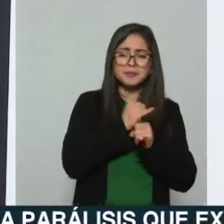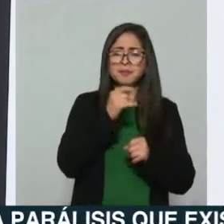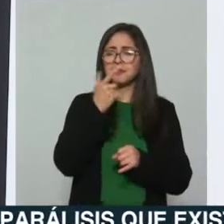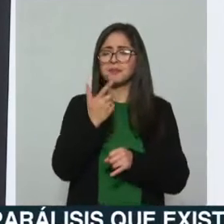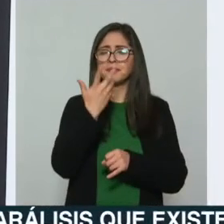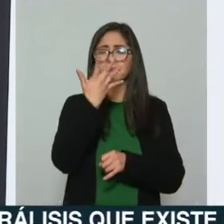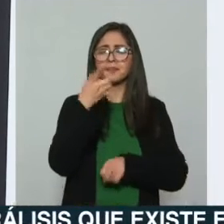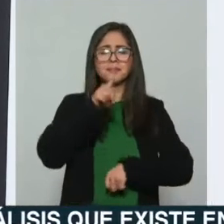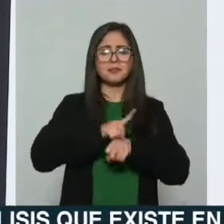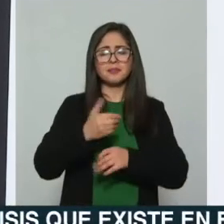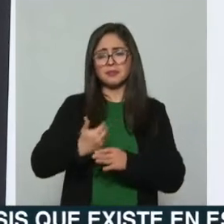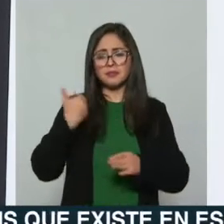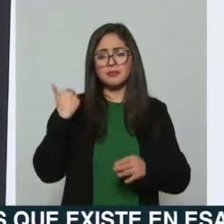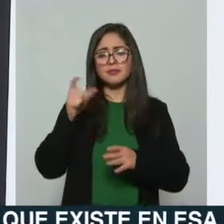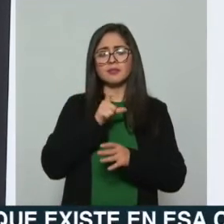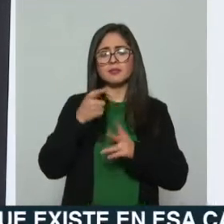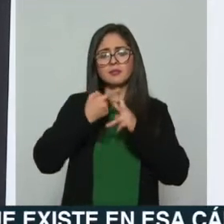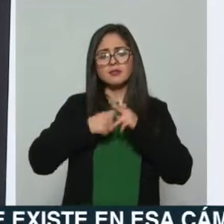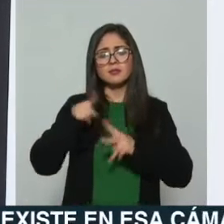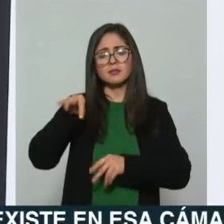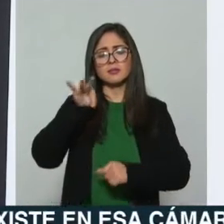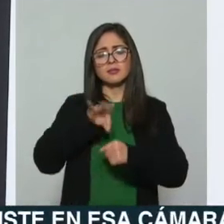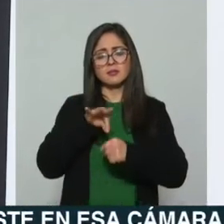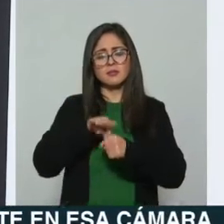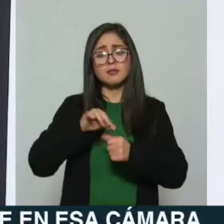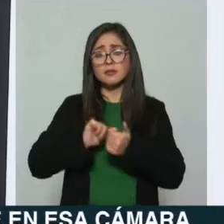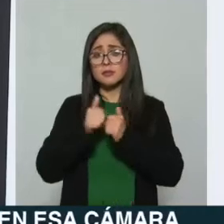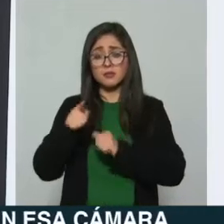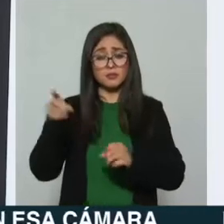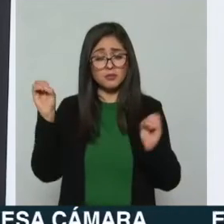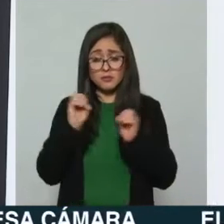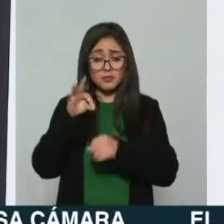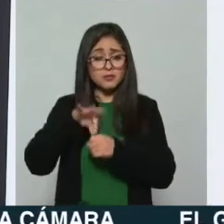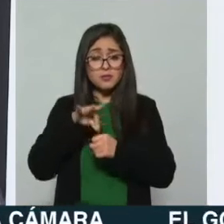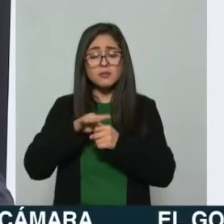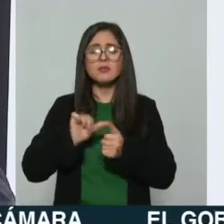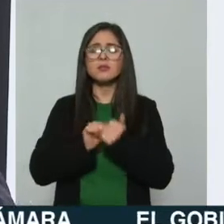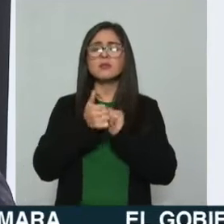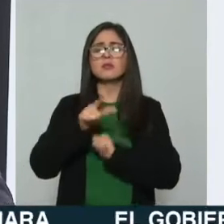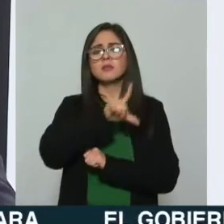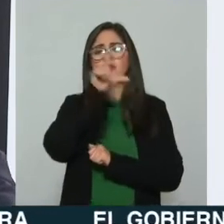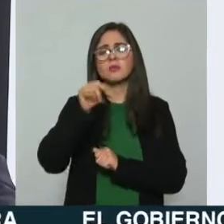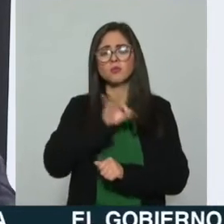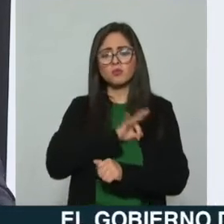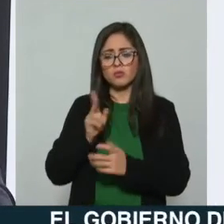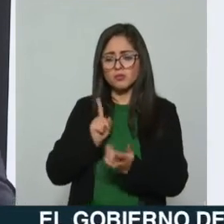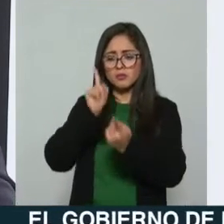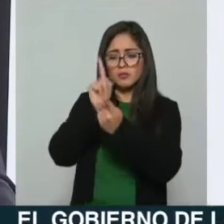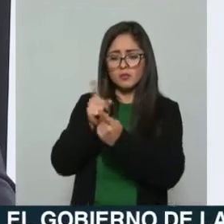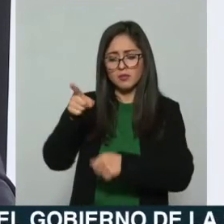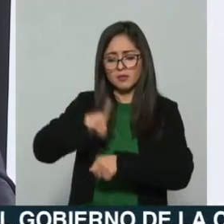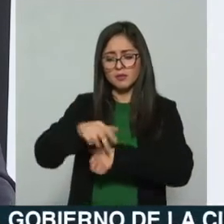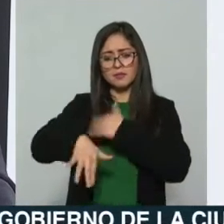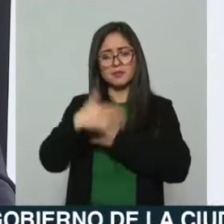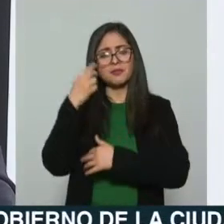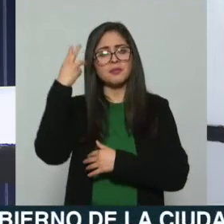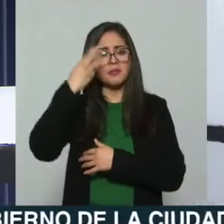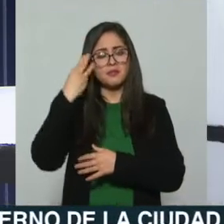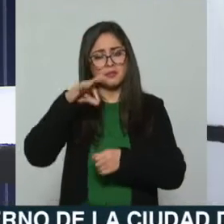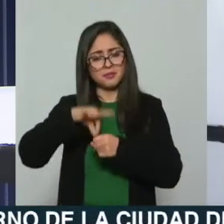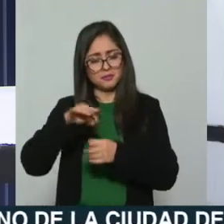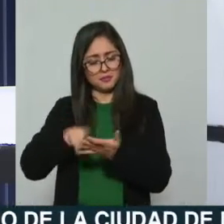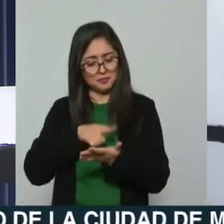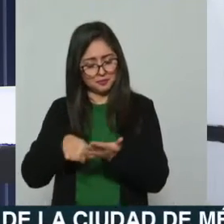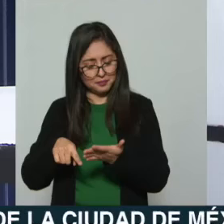5 días antes de la jornada electiva, con la salvedad de que si no votan en eso, pues van a poder votar de manera presencial el 15 de marzo. ¿Cómo les ha ido con